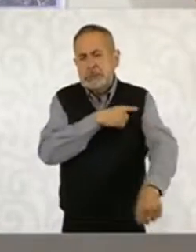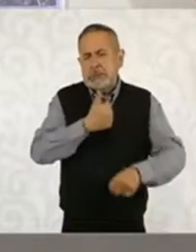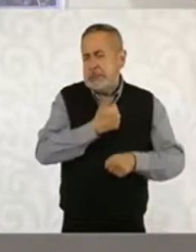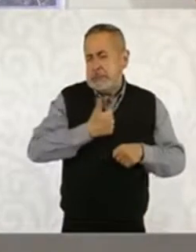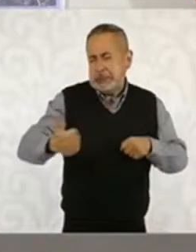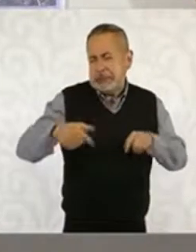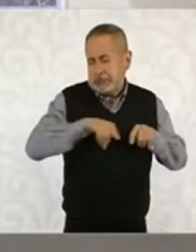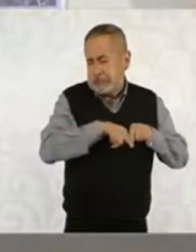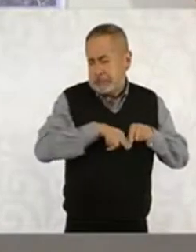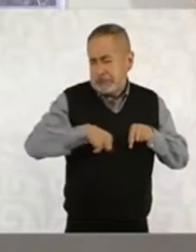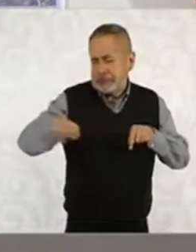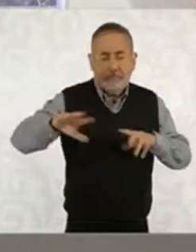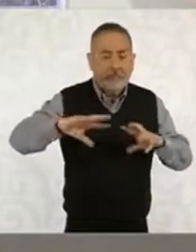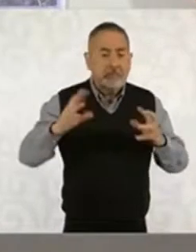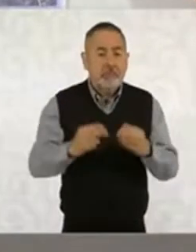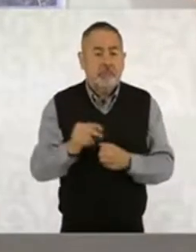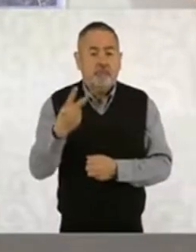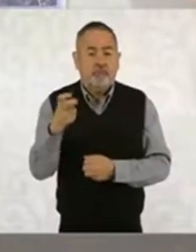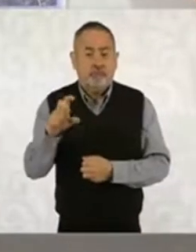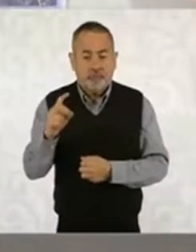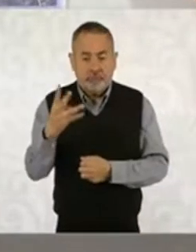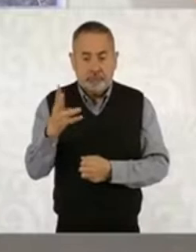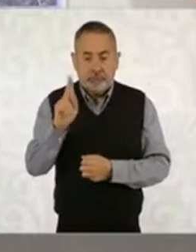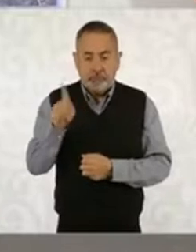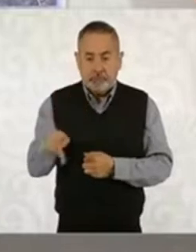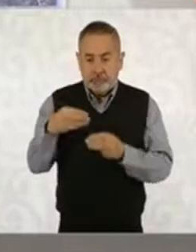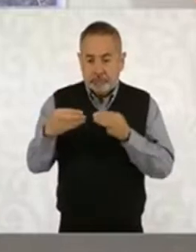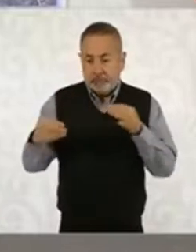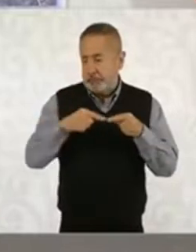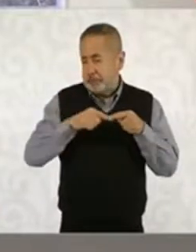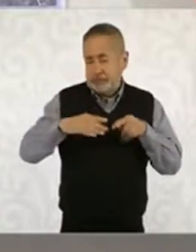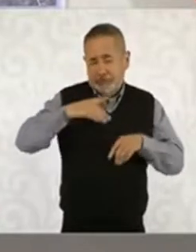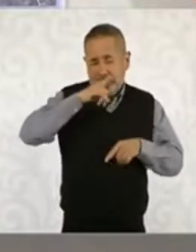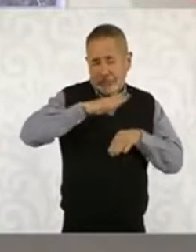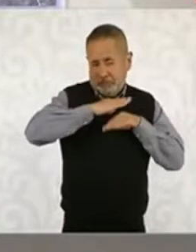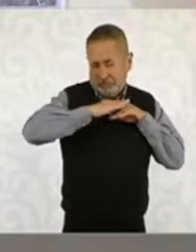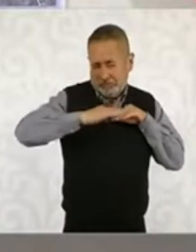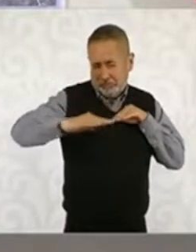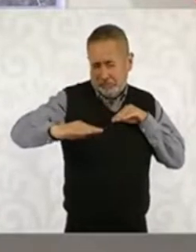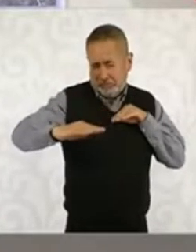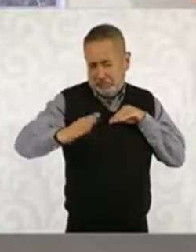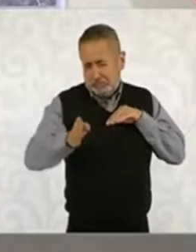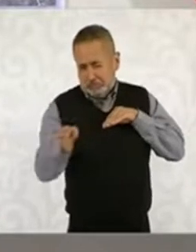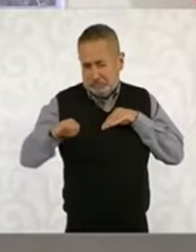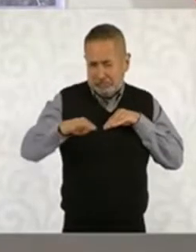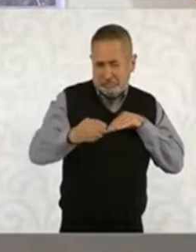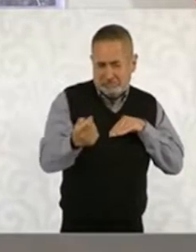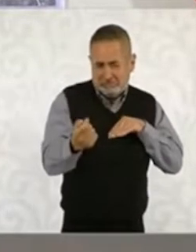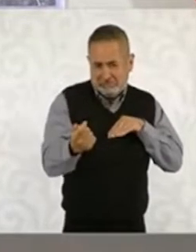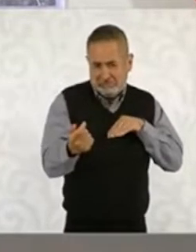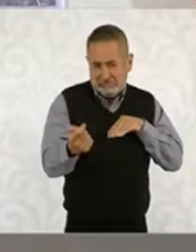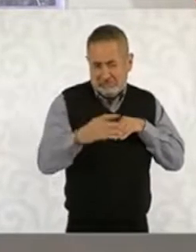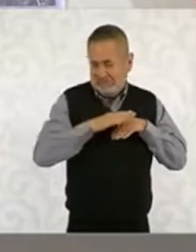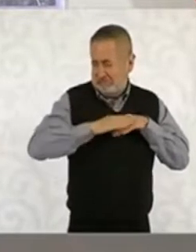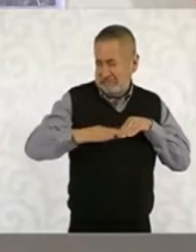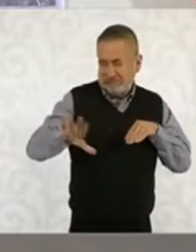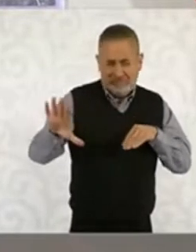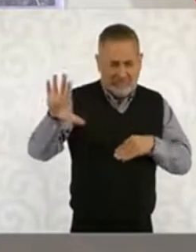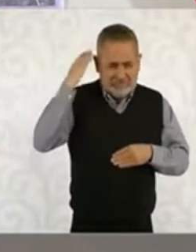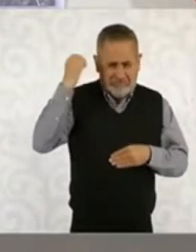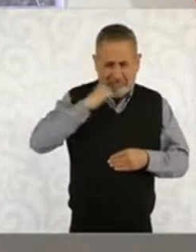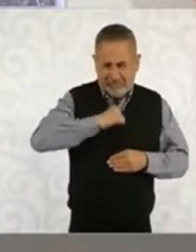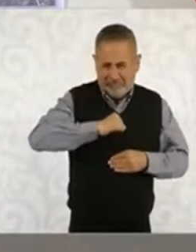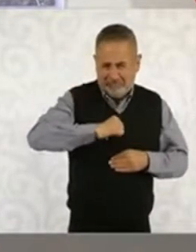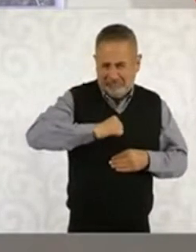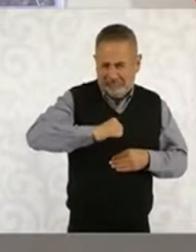suma 234 kilómetros, es un tramo bastante plano, con pocas curvas, nos permite ir a una buena velocidad y la